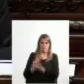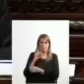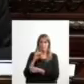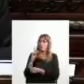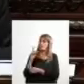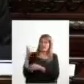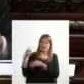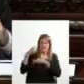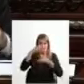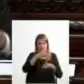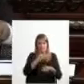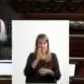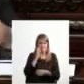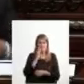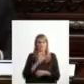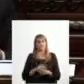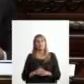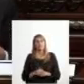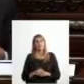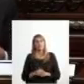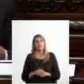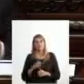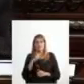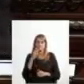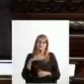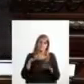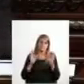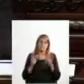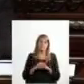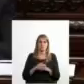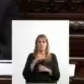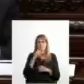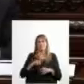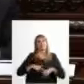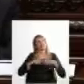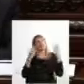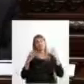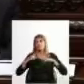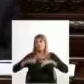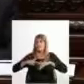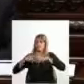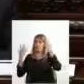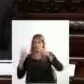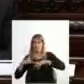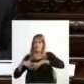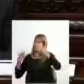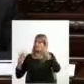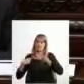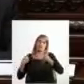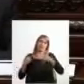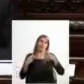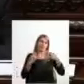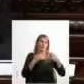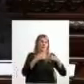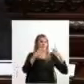también. Y esto, dale que va, ¿no? No nos olvidemos la fiesta de la inauguración de